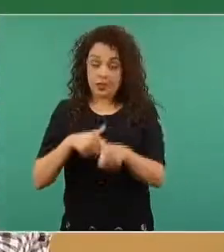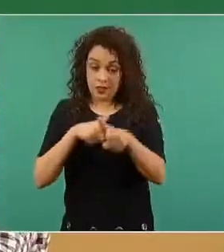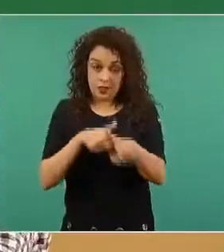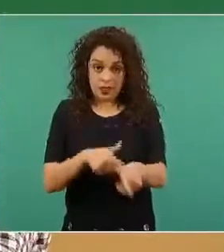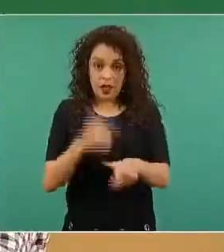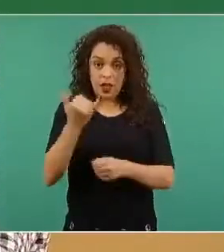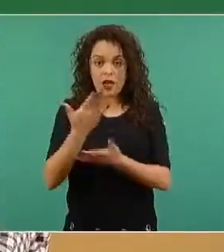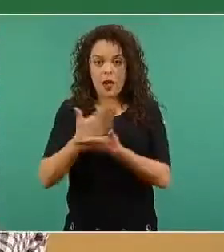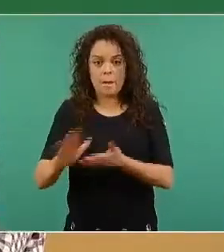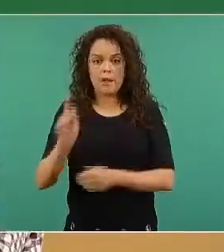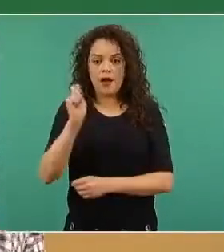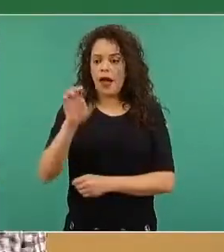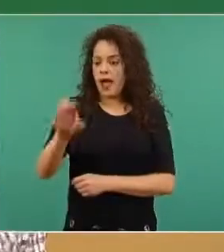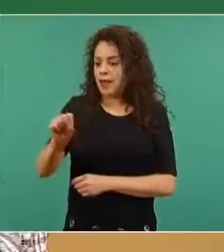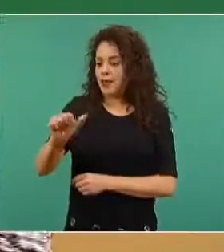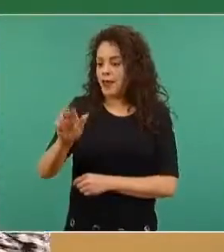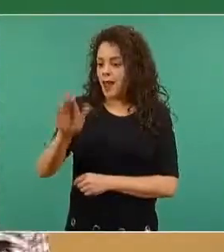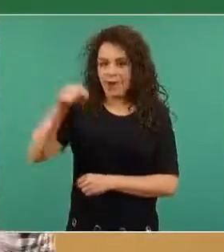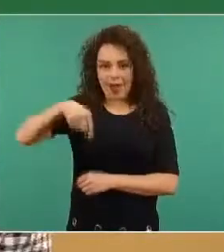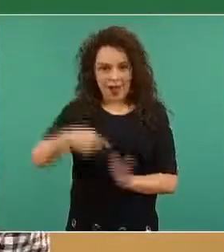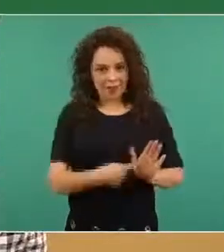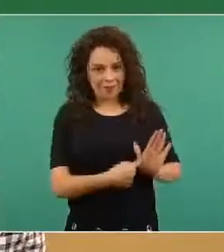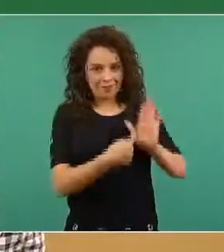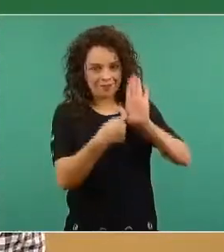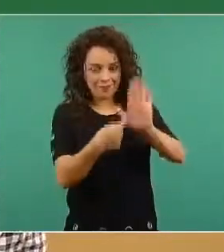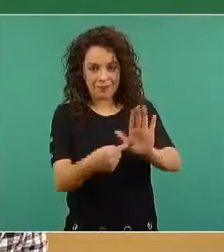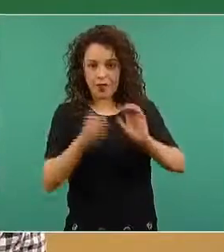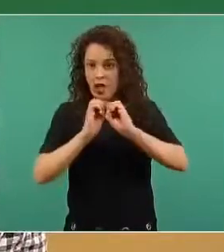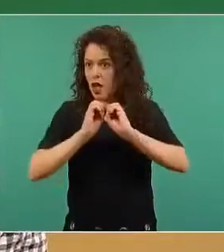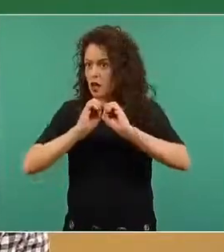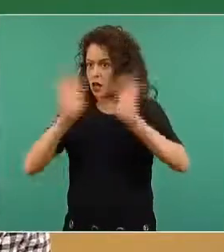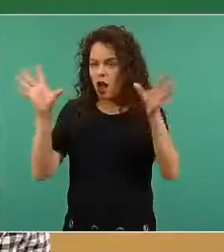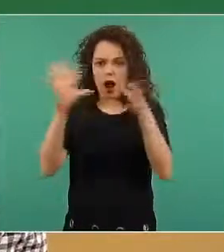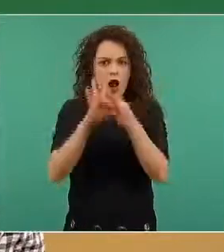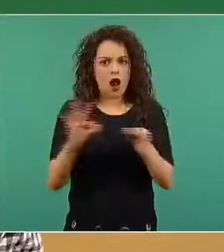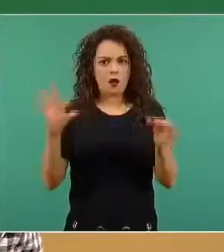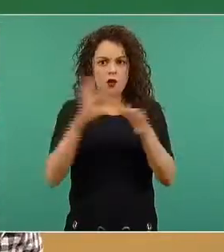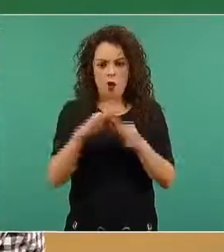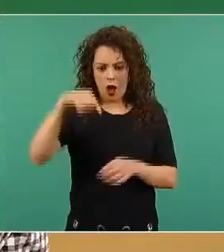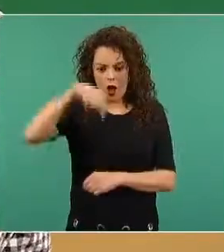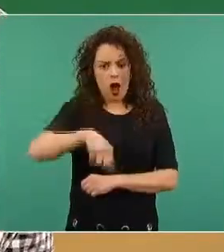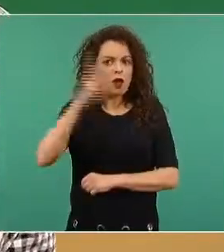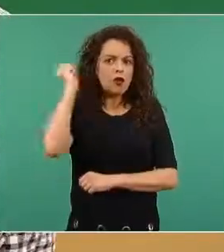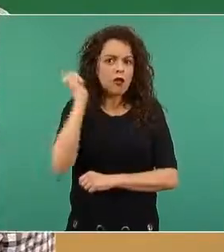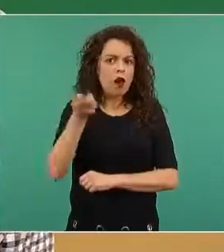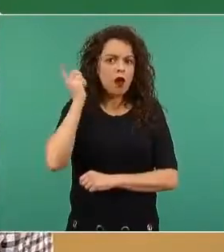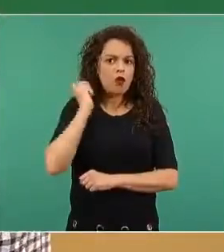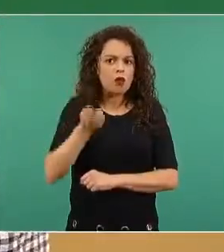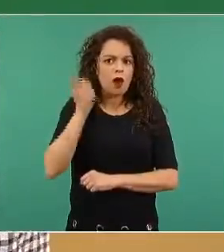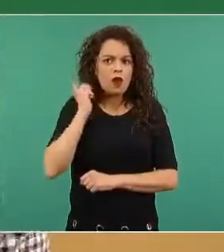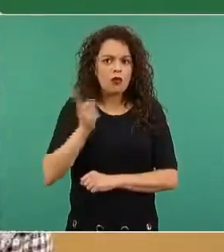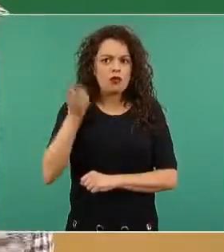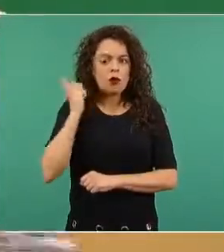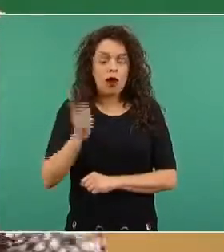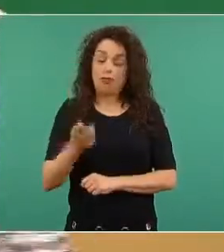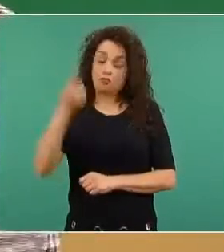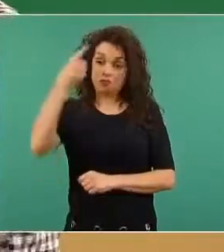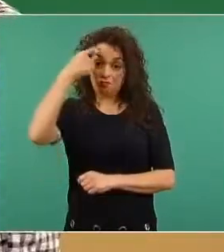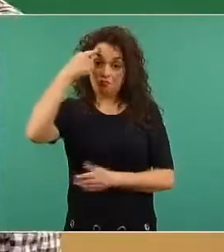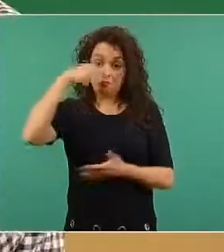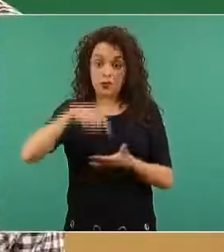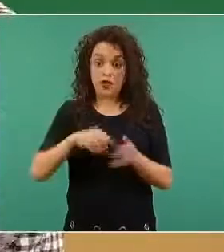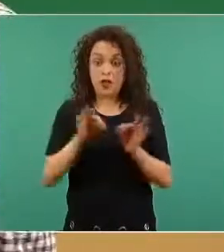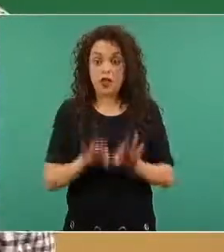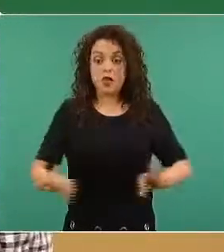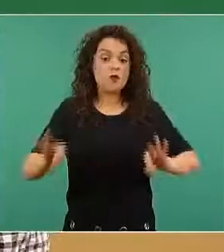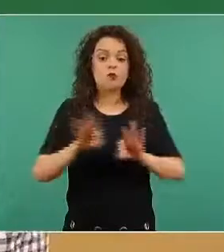los ESAVIS, que aquí presentamos abierta y transparentemente todos los días, nos parece conveniente que la población sepa cómo se